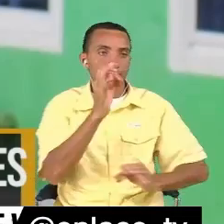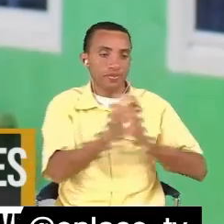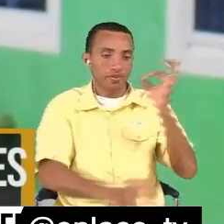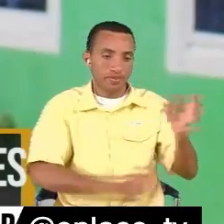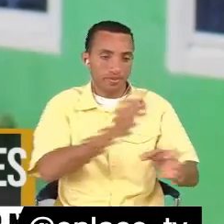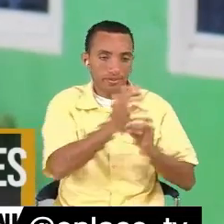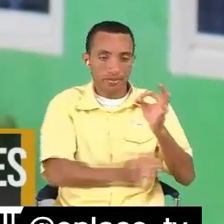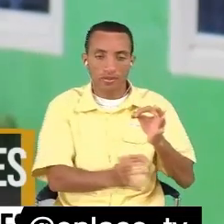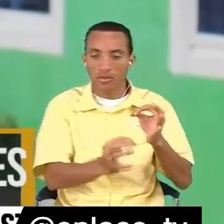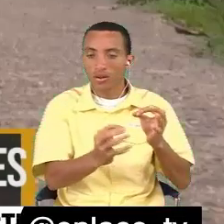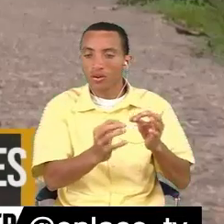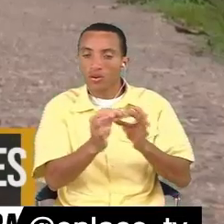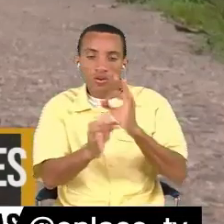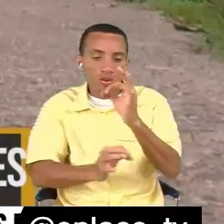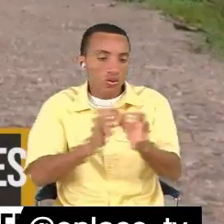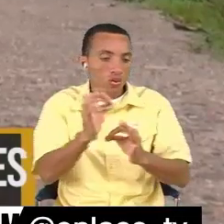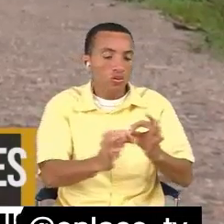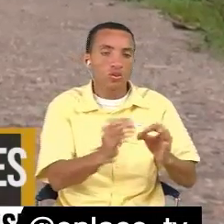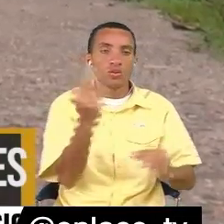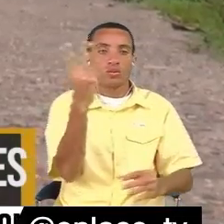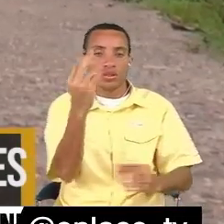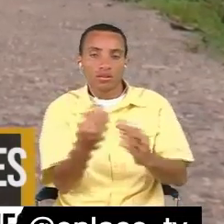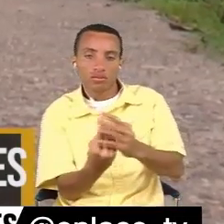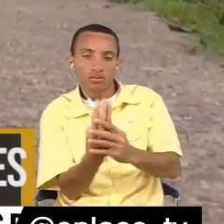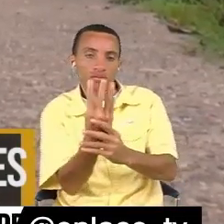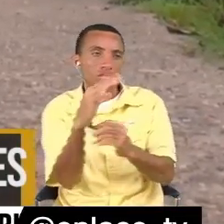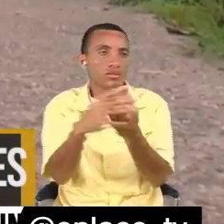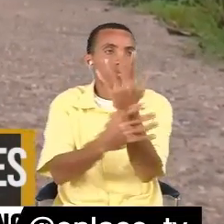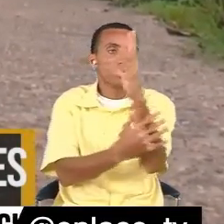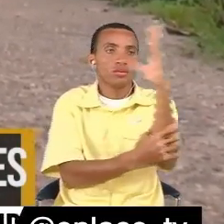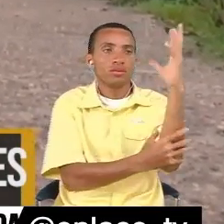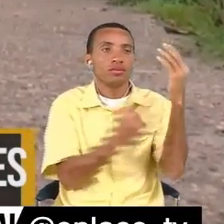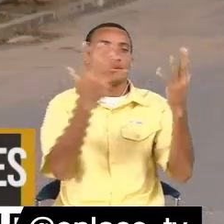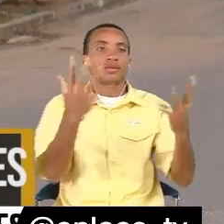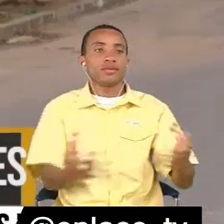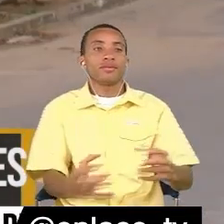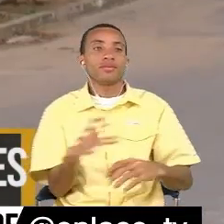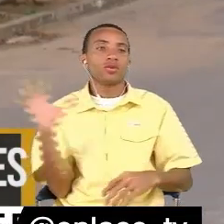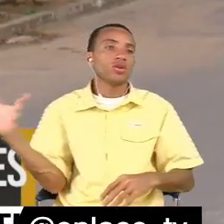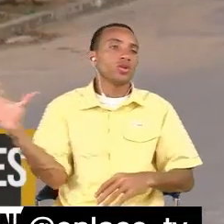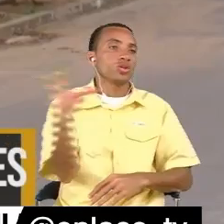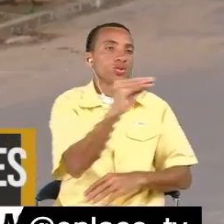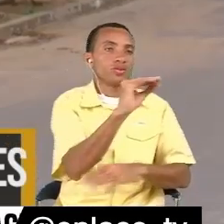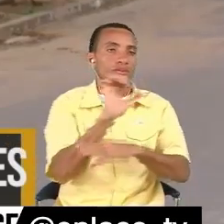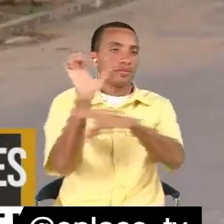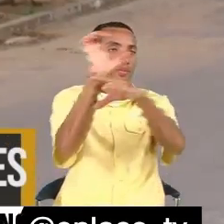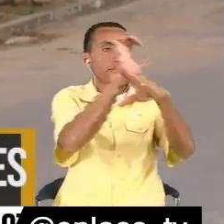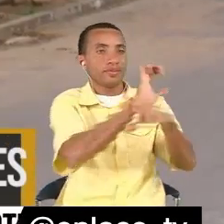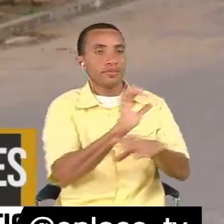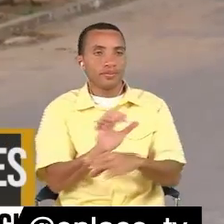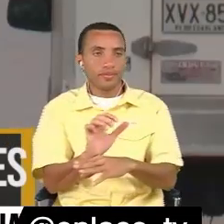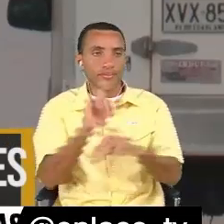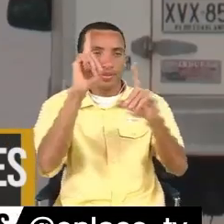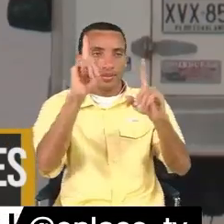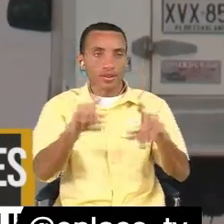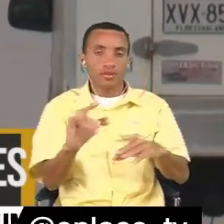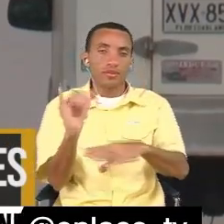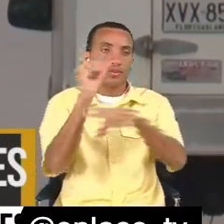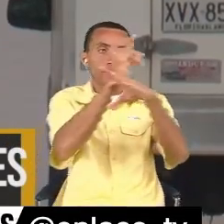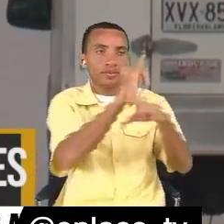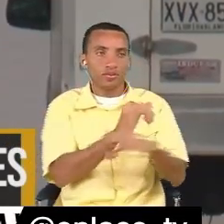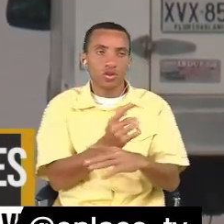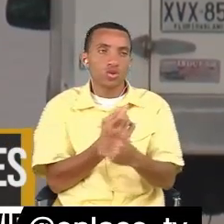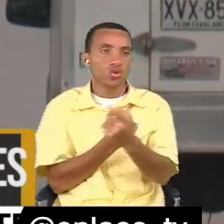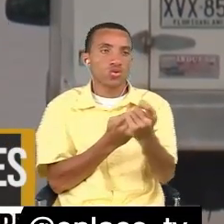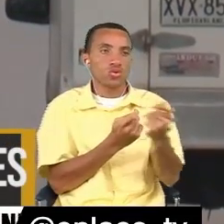se conserven. Entonces, queremos que la comunidad y todas las entidades institucionales y instituciones que pues estén cerca,